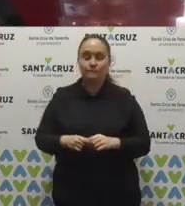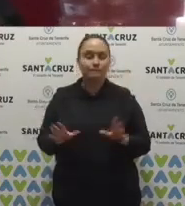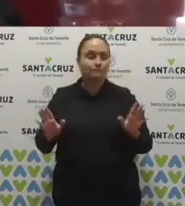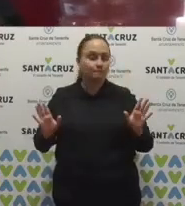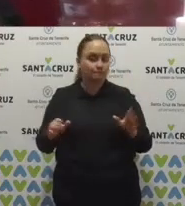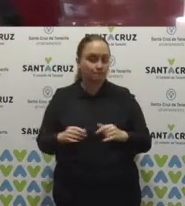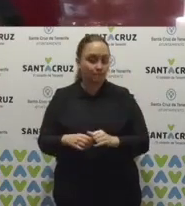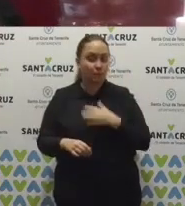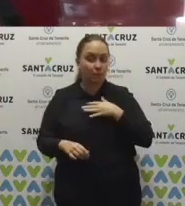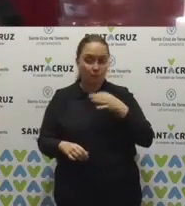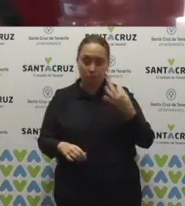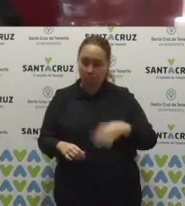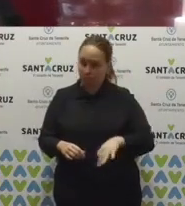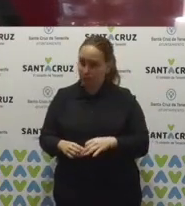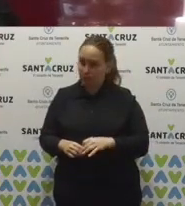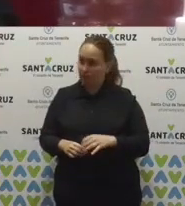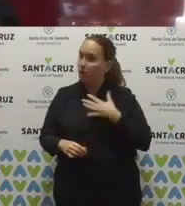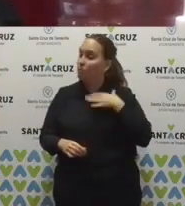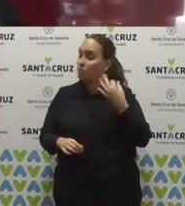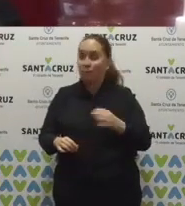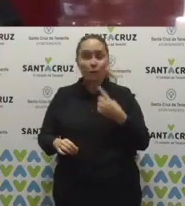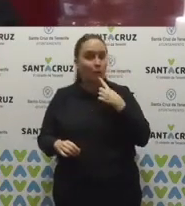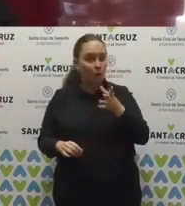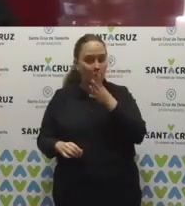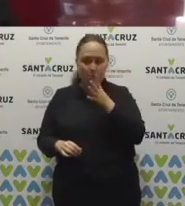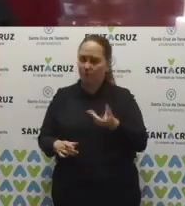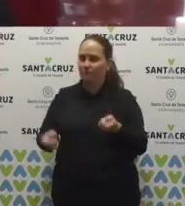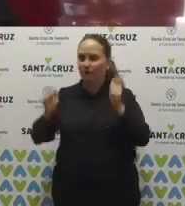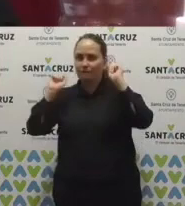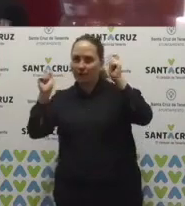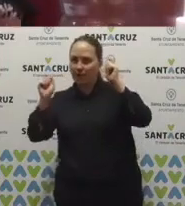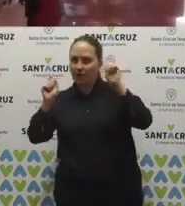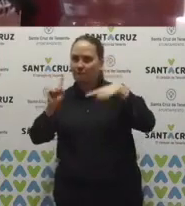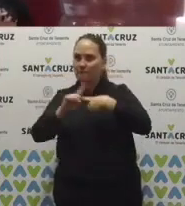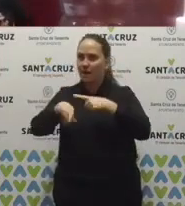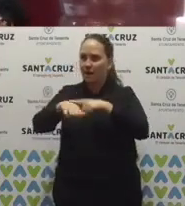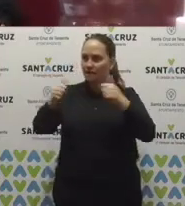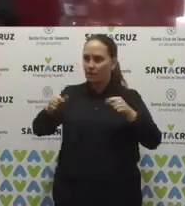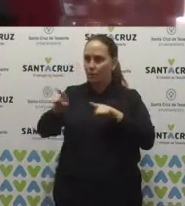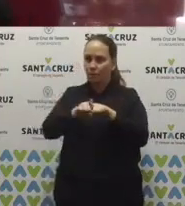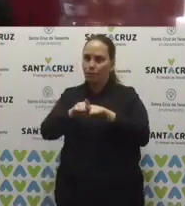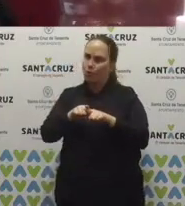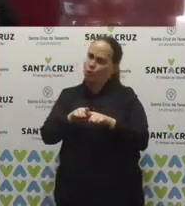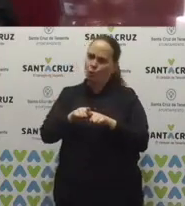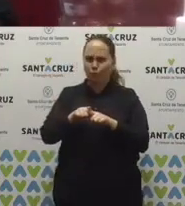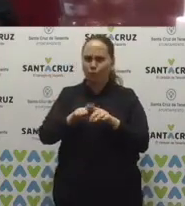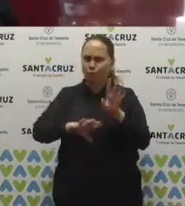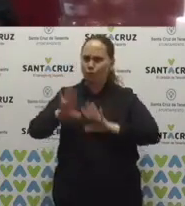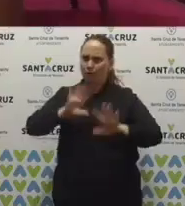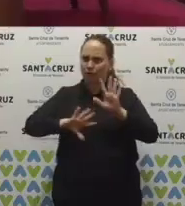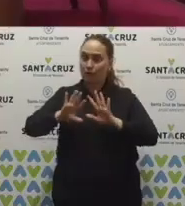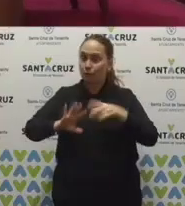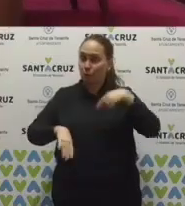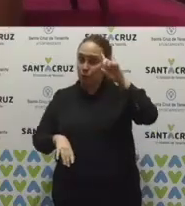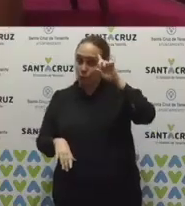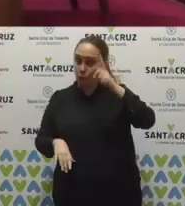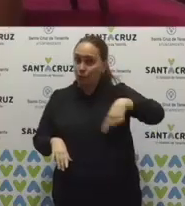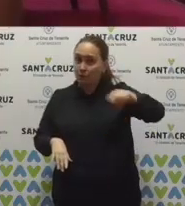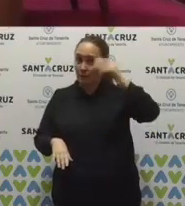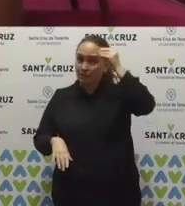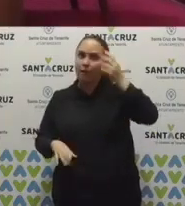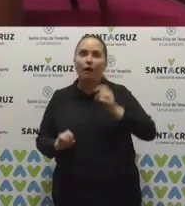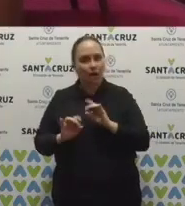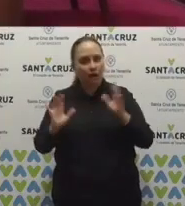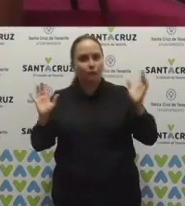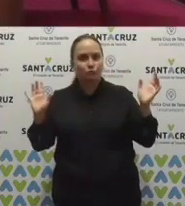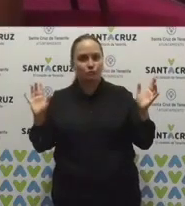es posible no lo digo porque felicitar a la vez que se critica es un parto complicado al no ser que al no ser que ustedes piensan crear o